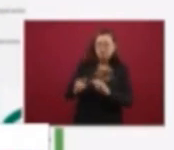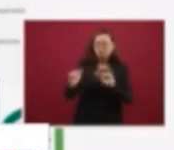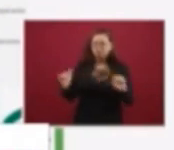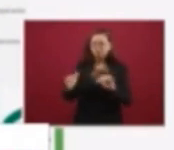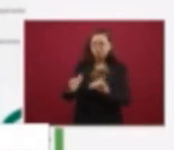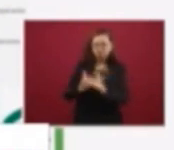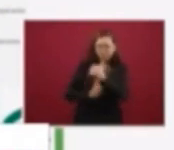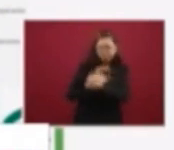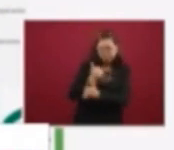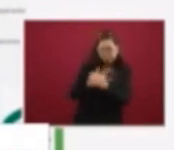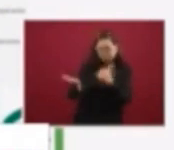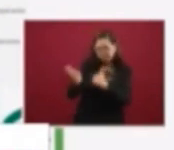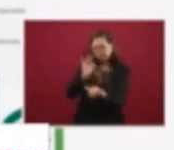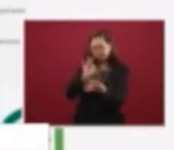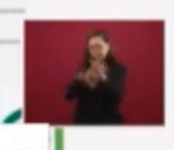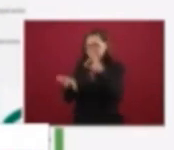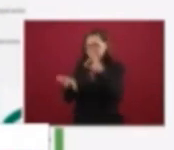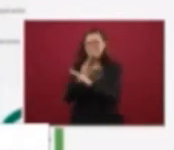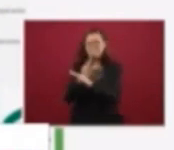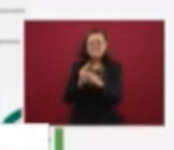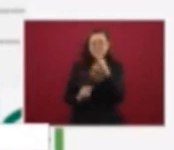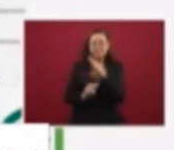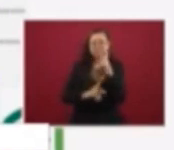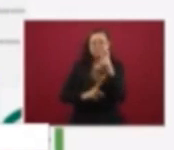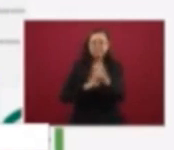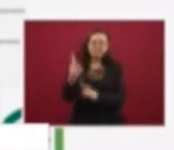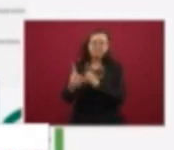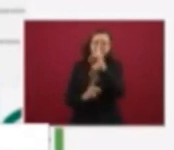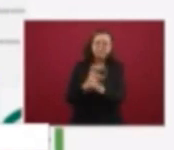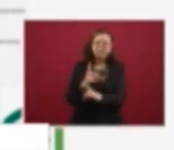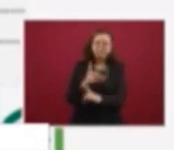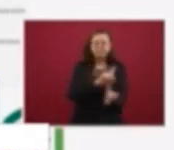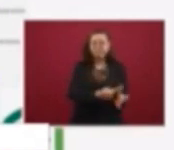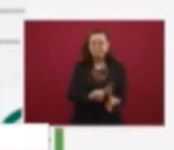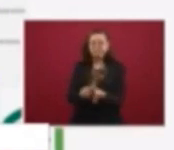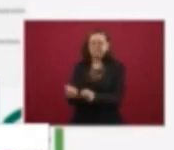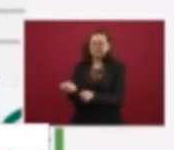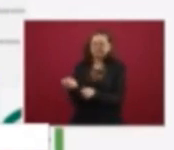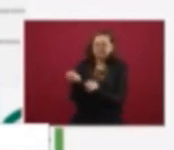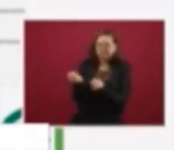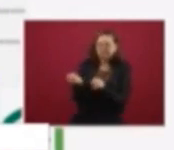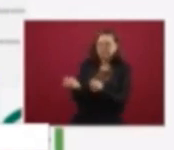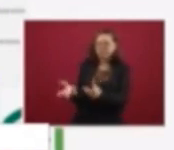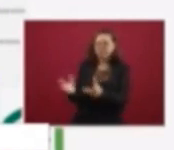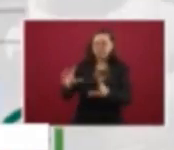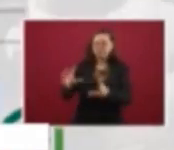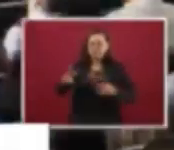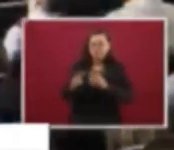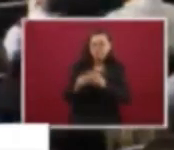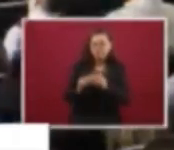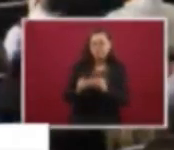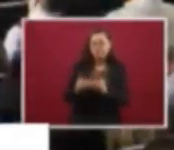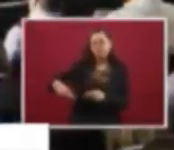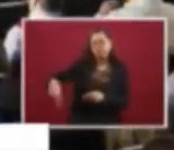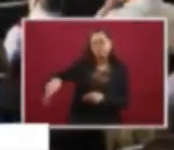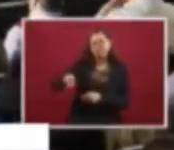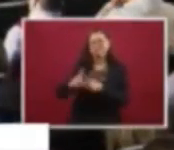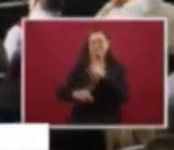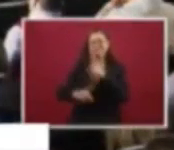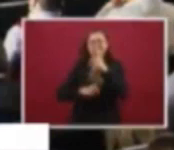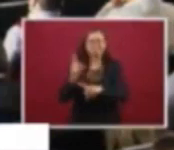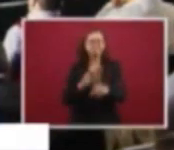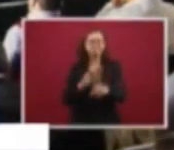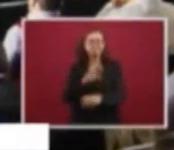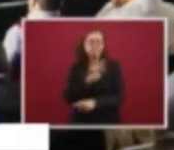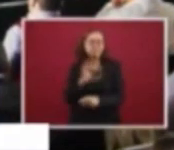pasa? Los 20,000 mensuales son para los 540 y tantos atletas, 44 atletas que fueron, de acuerdo. Algunos entrenadores lo